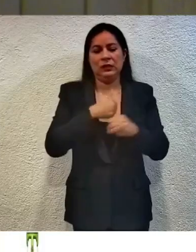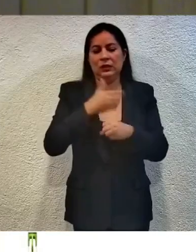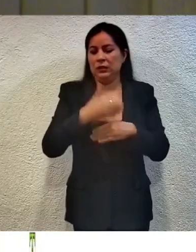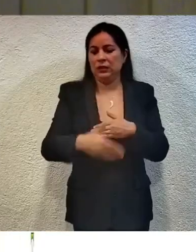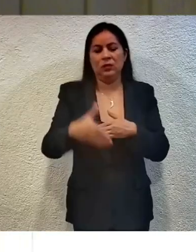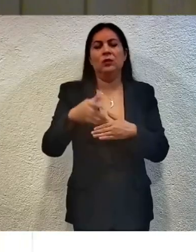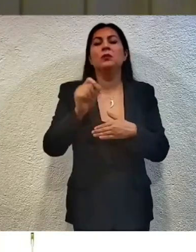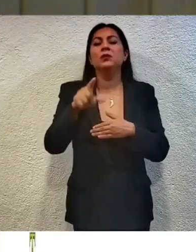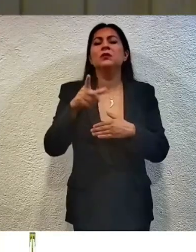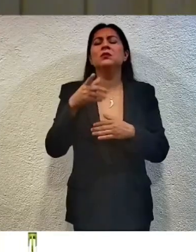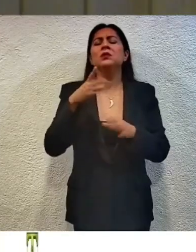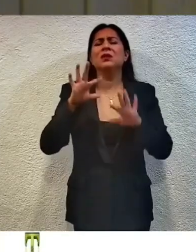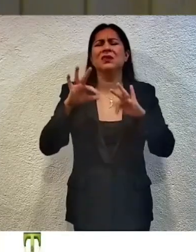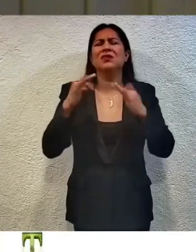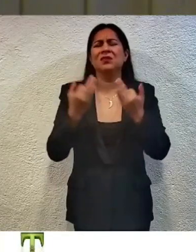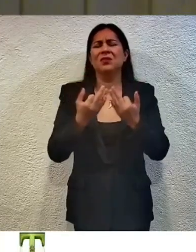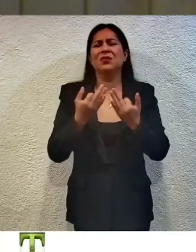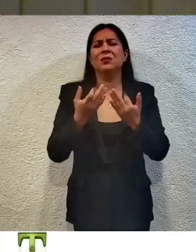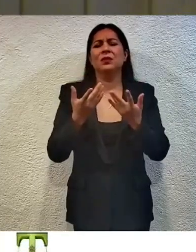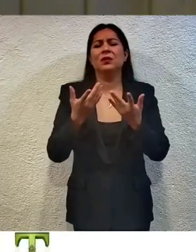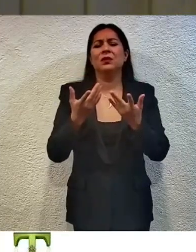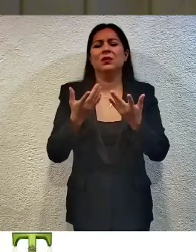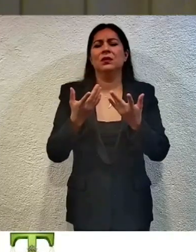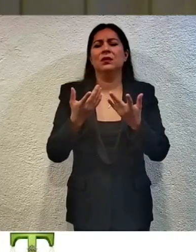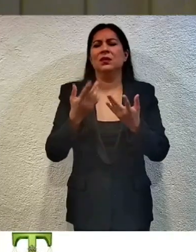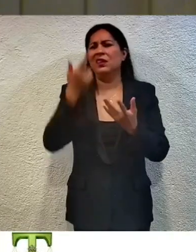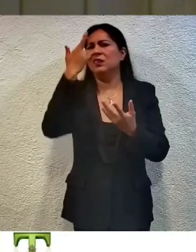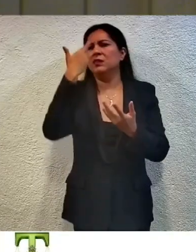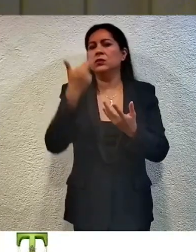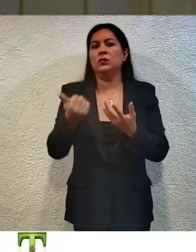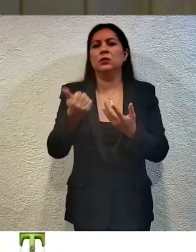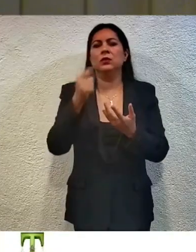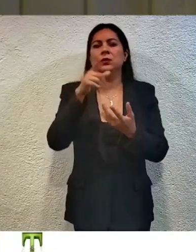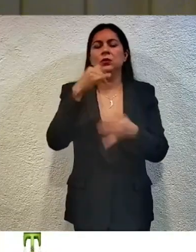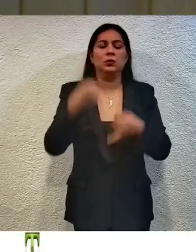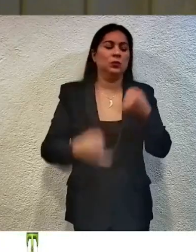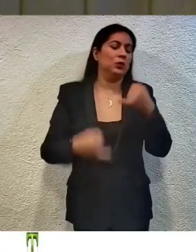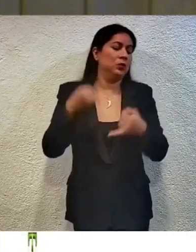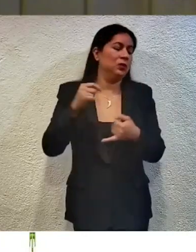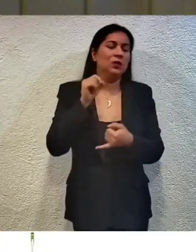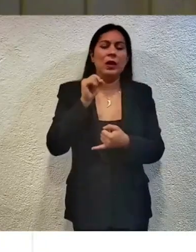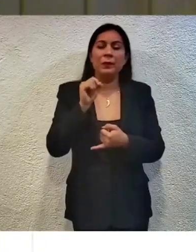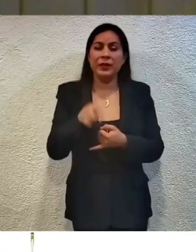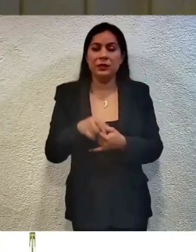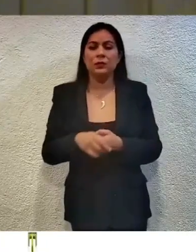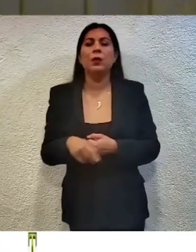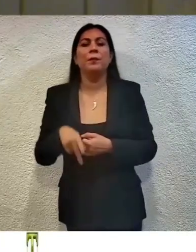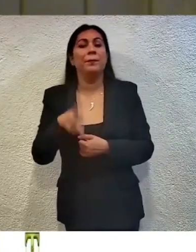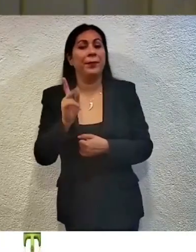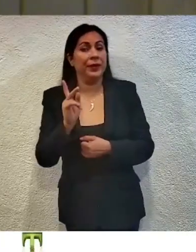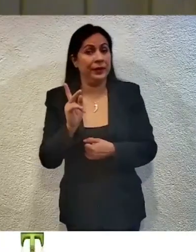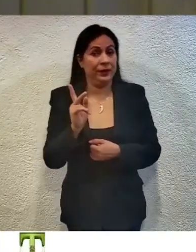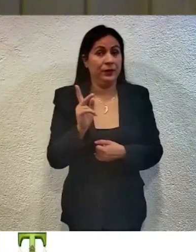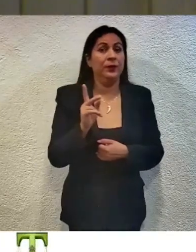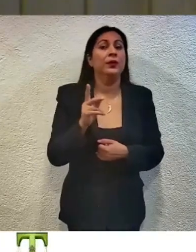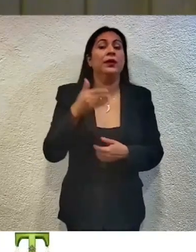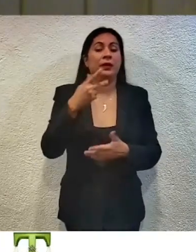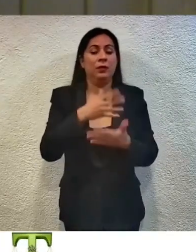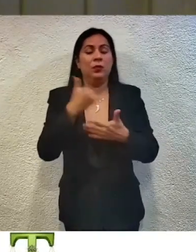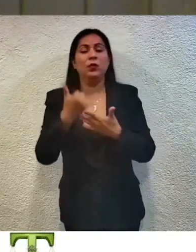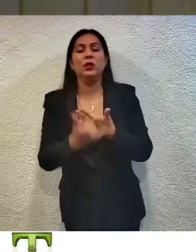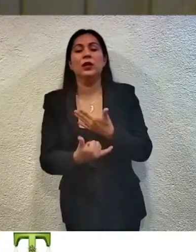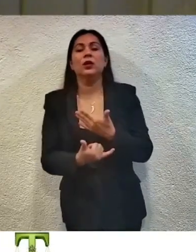y la argumentación y los razonamientos jurídicos del mismo. Sin embargo, en el